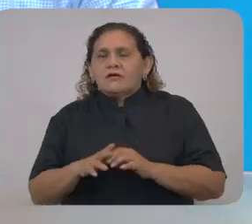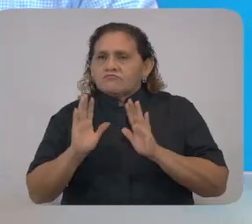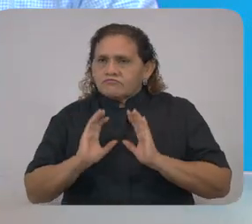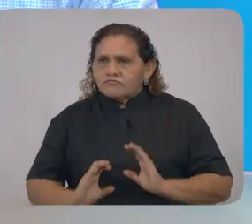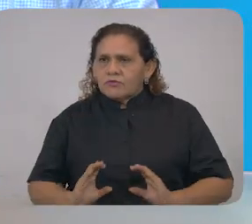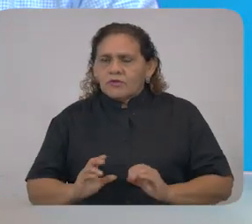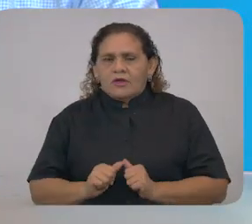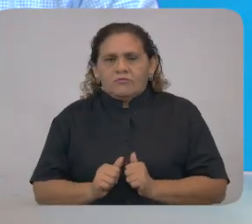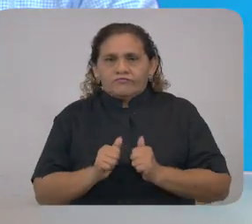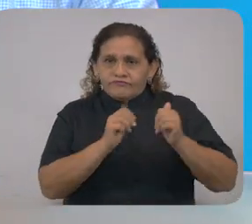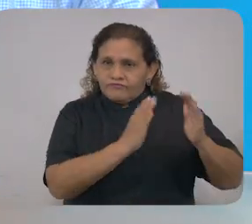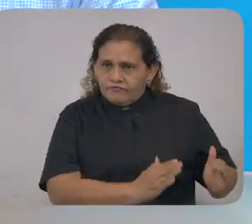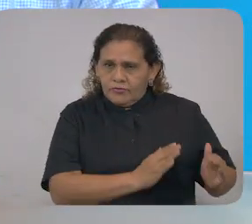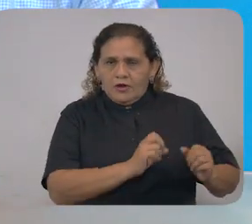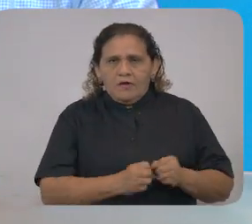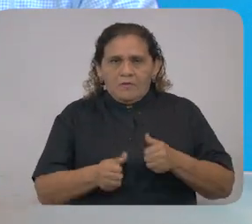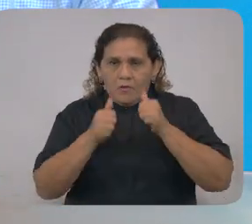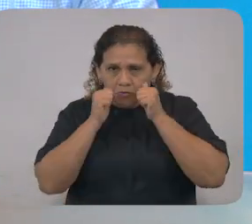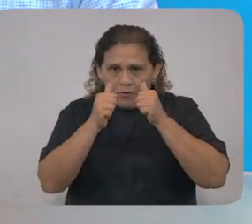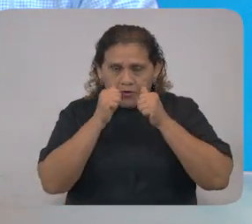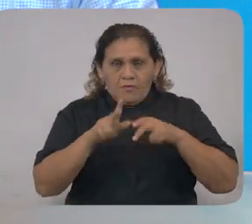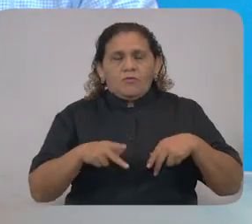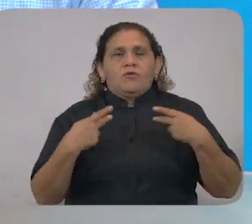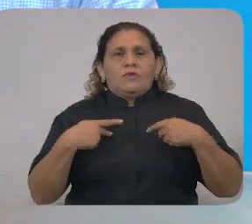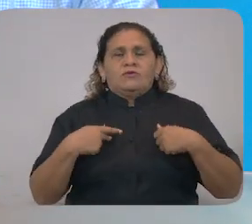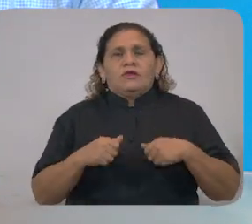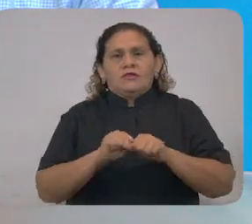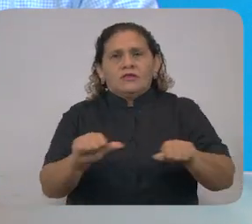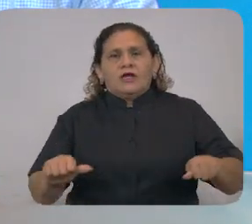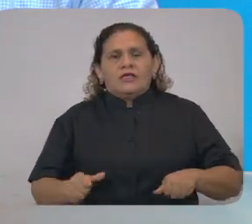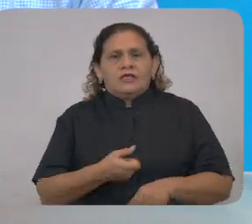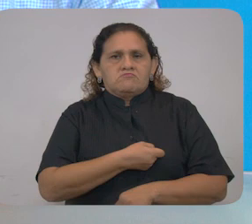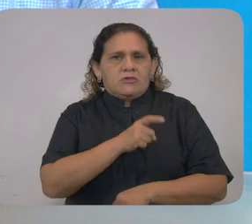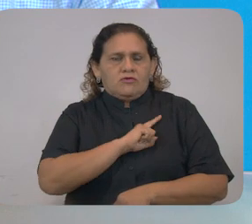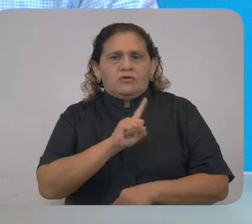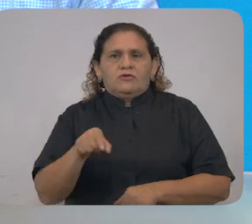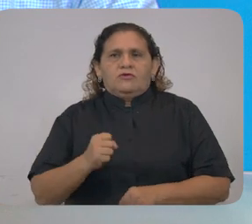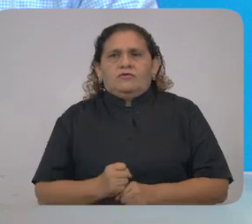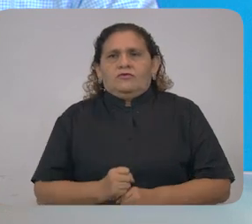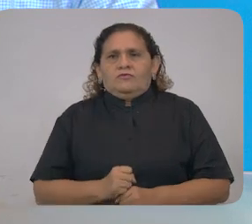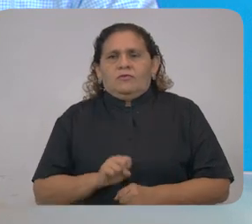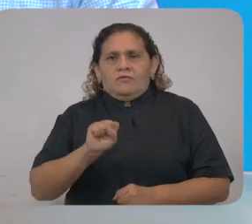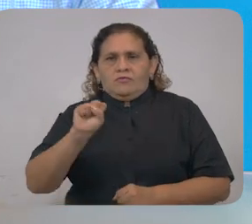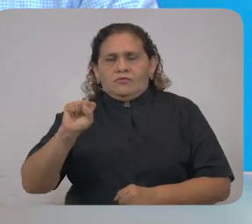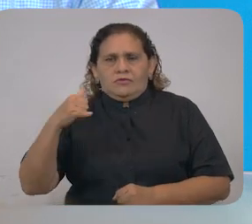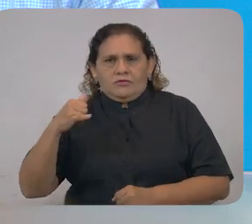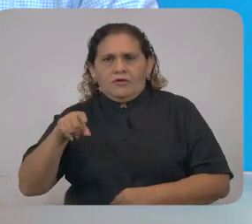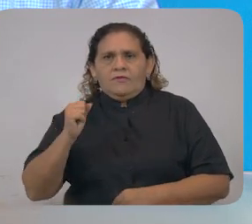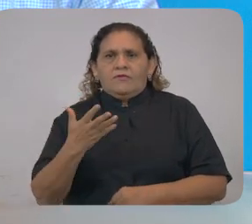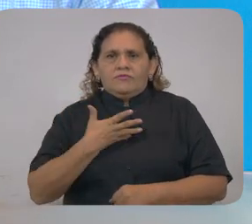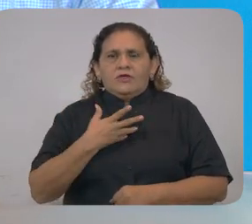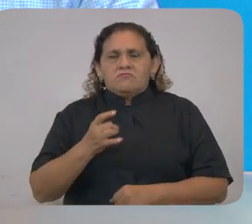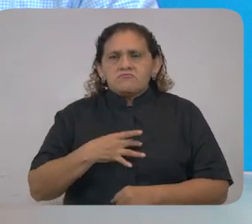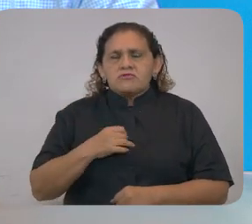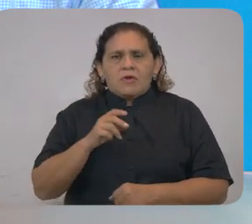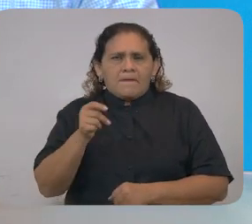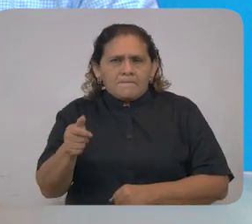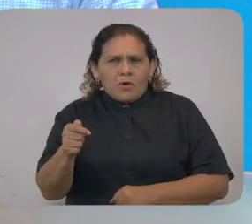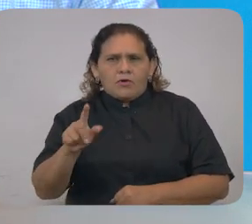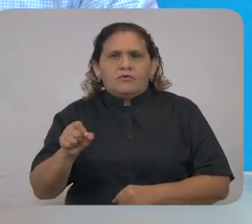estables, aislados, monitoreados constantemente por personal médico de la Secretaría de Salud de Yucatán. Presentan síntomas